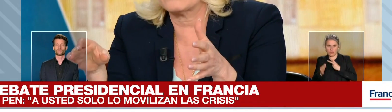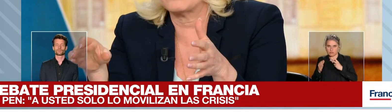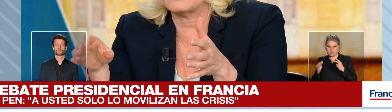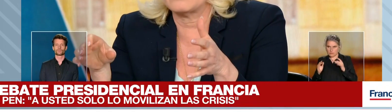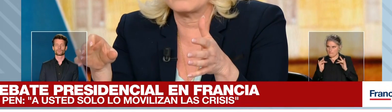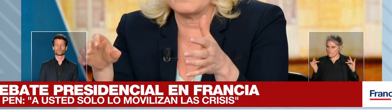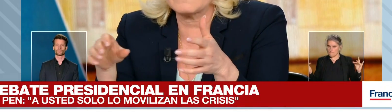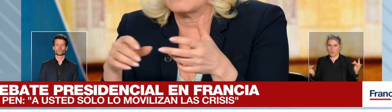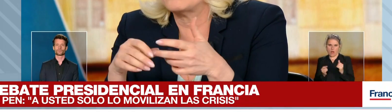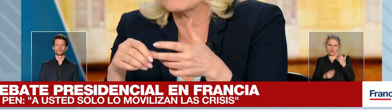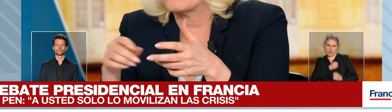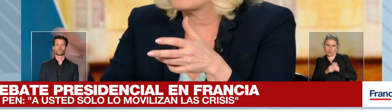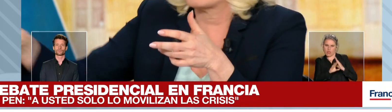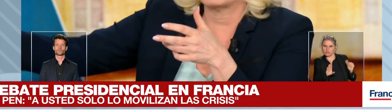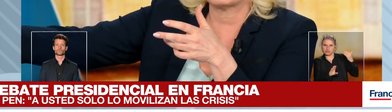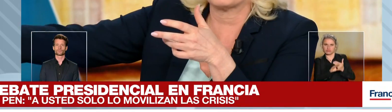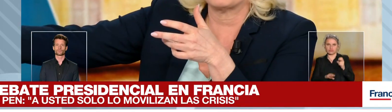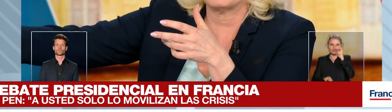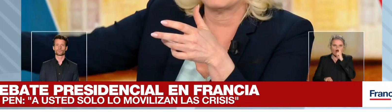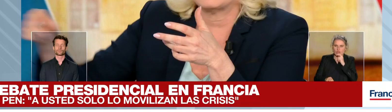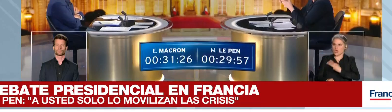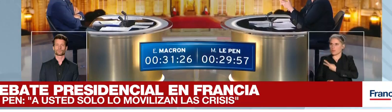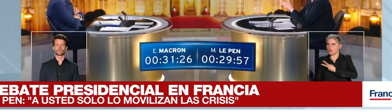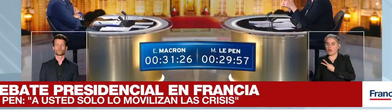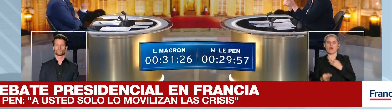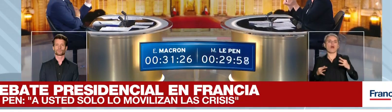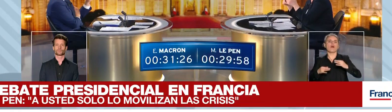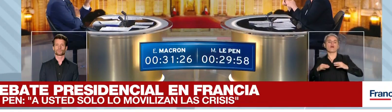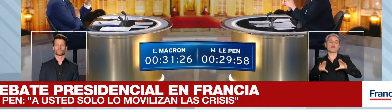médicos, esto lleva muchos años, ya nadie encuentra un médico.